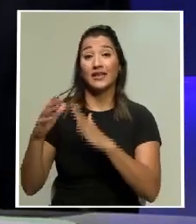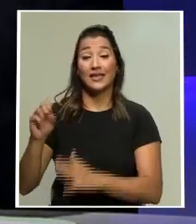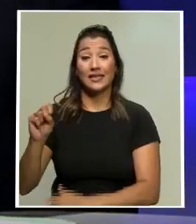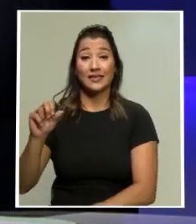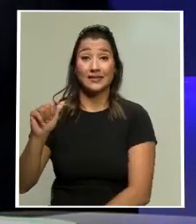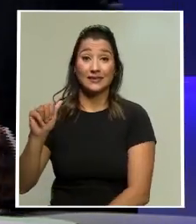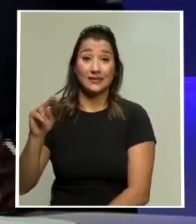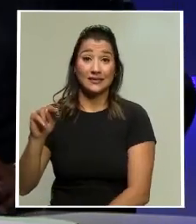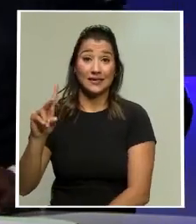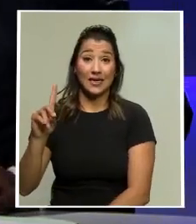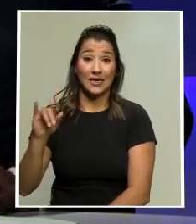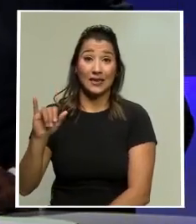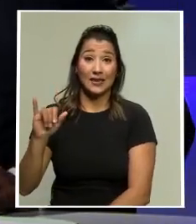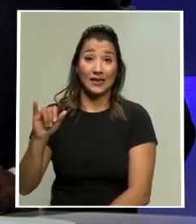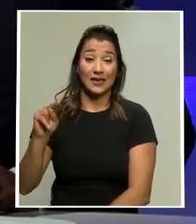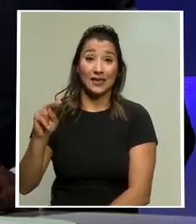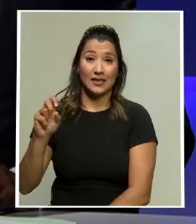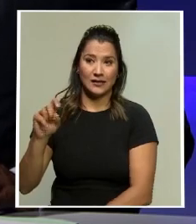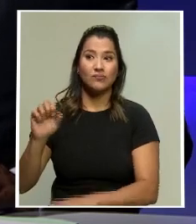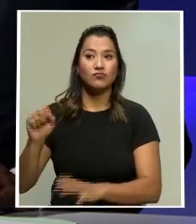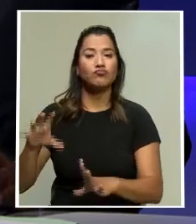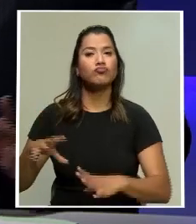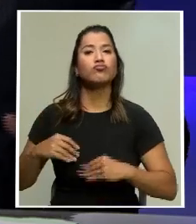anterior simplemente salió huyendo.